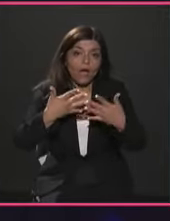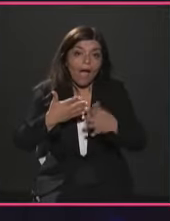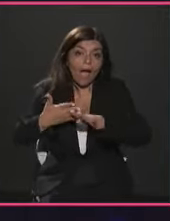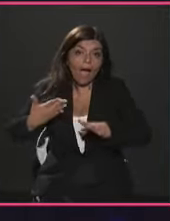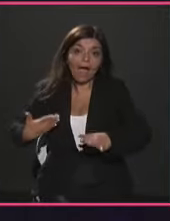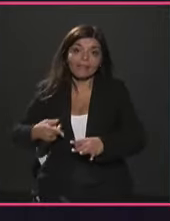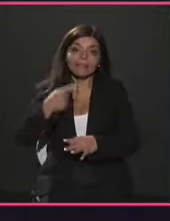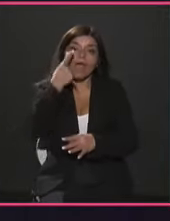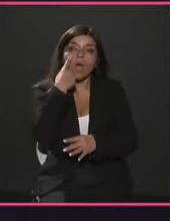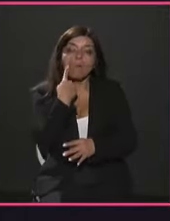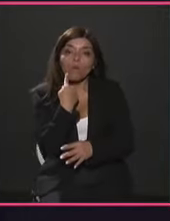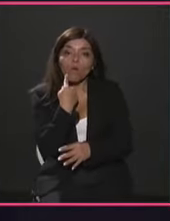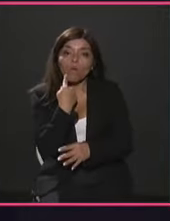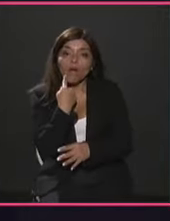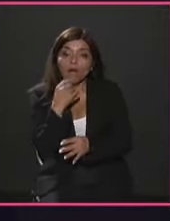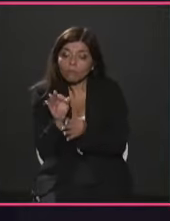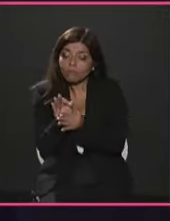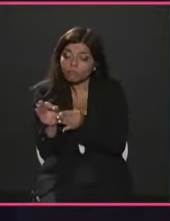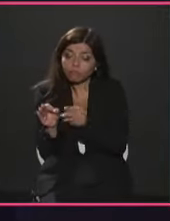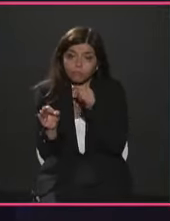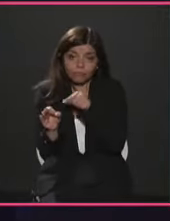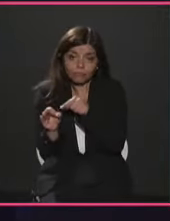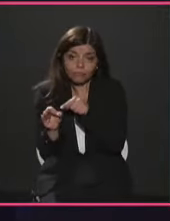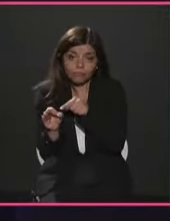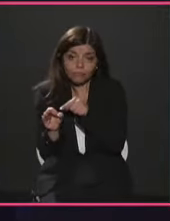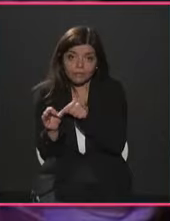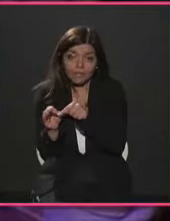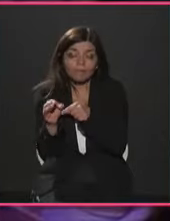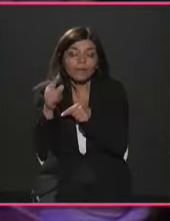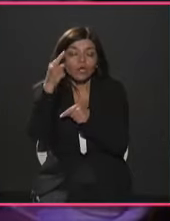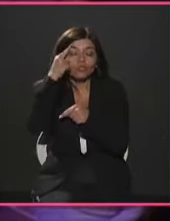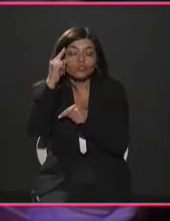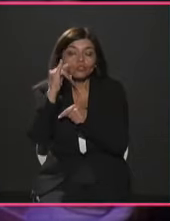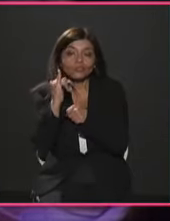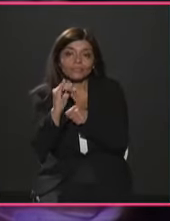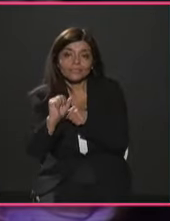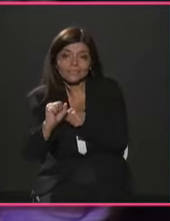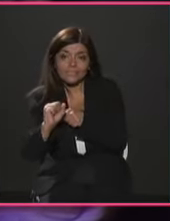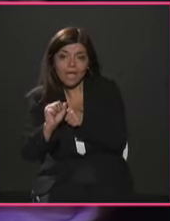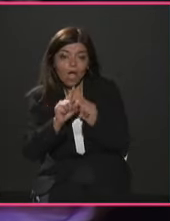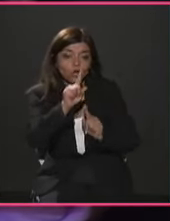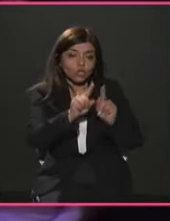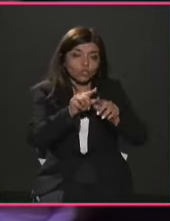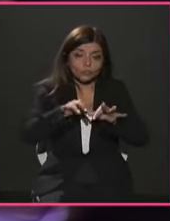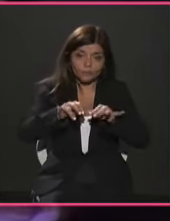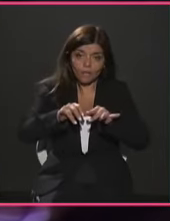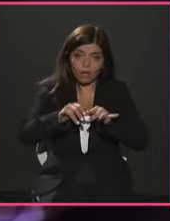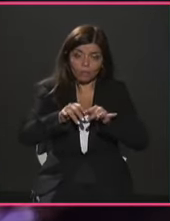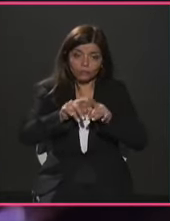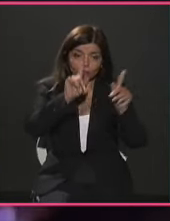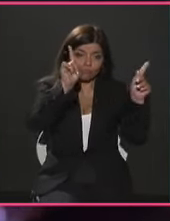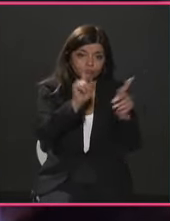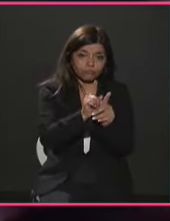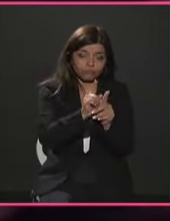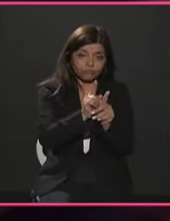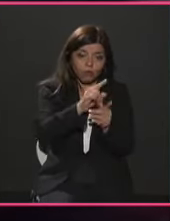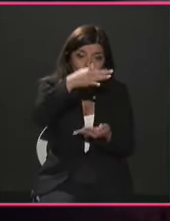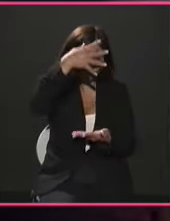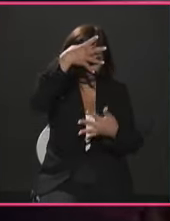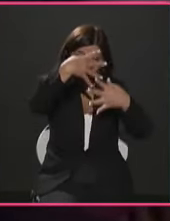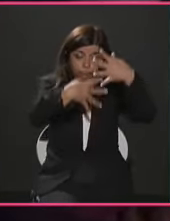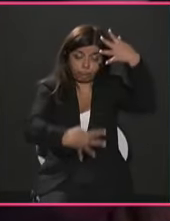probado contra células centes usando la Inteligencia artificial y estos algoritmos entrenados podemos reducir esa lista de 4000 a tan solo